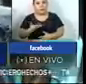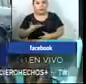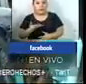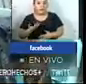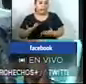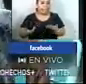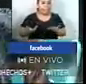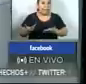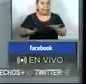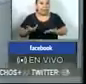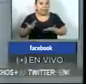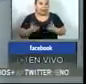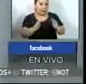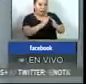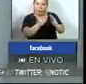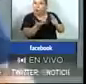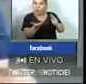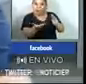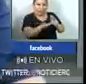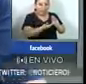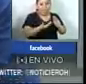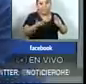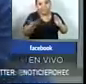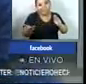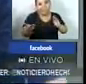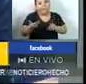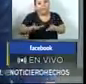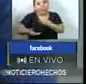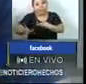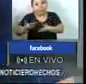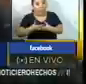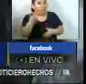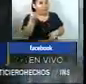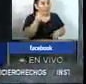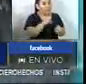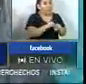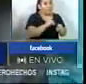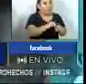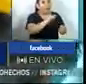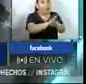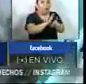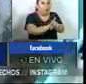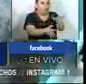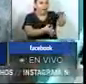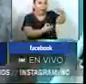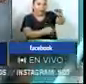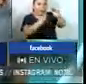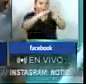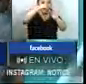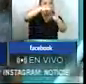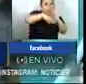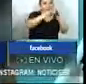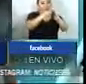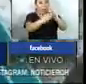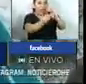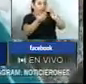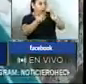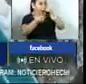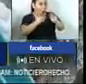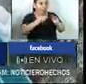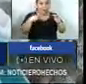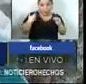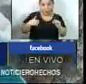cosas del hogar para poder existir para pagar recibos para pagar hogar porque